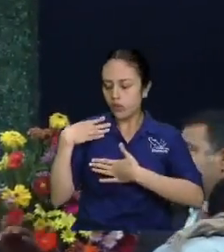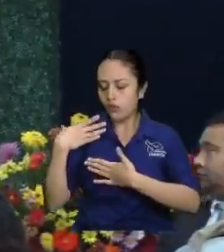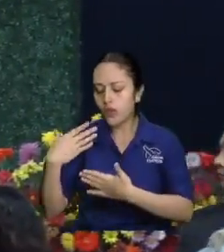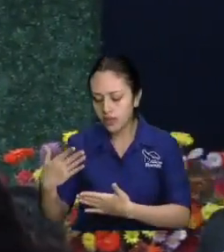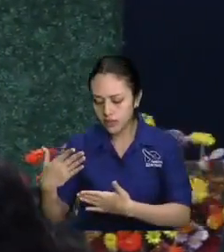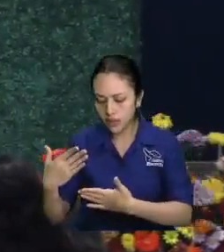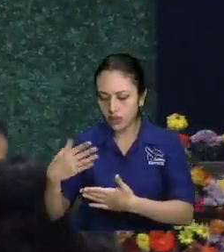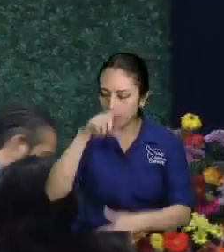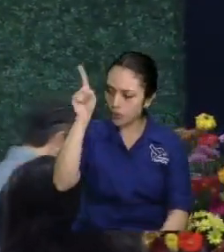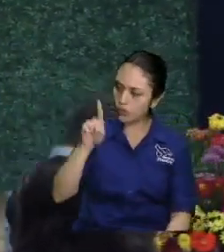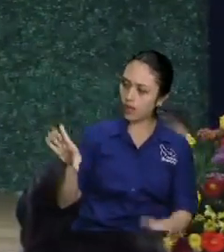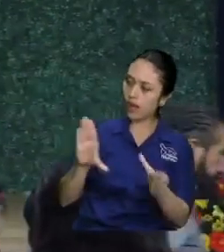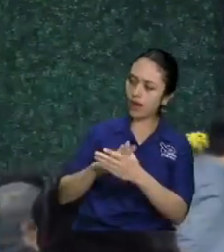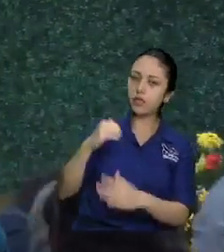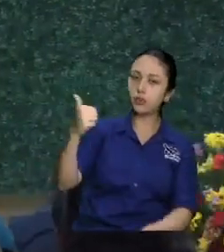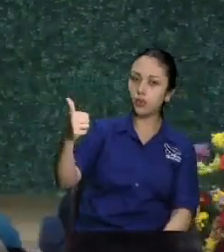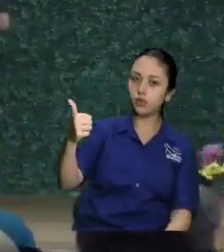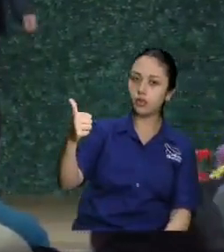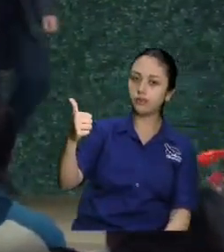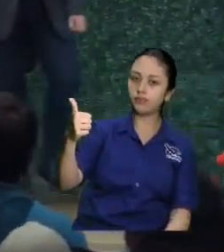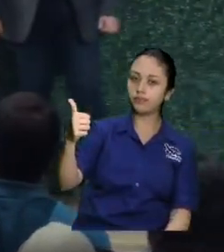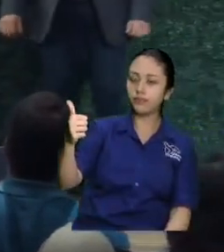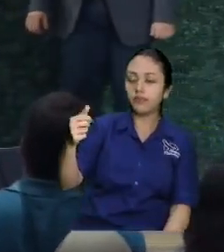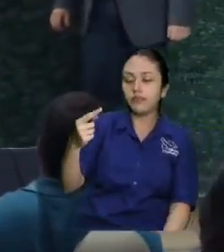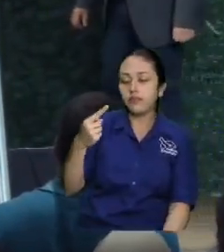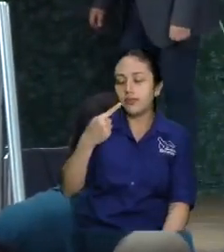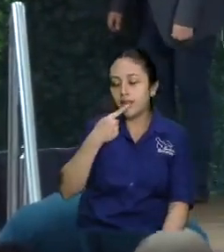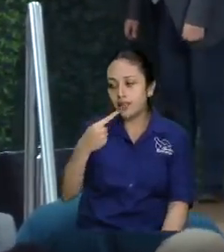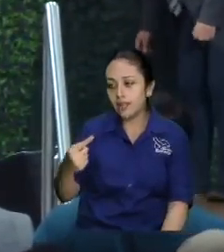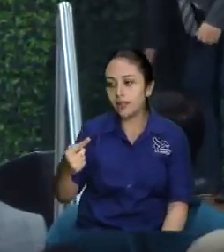señora, ¿verdad? Y decirle: mira mamá,